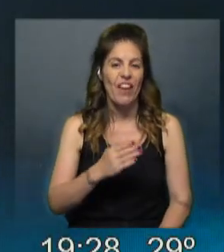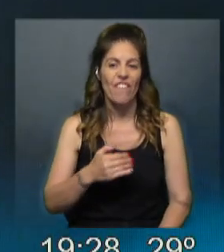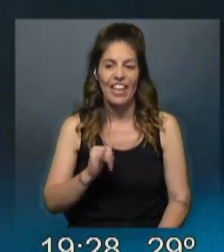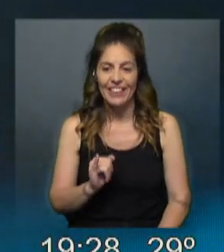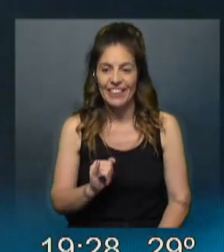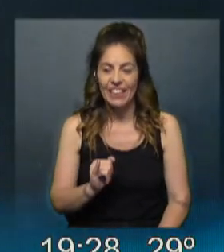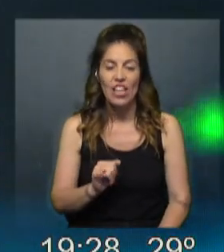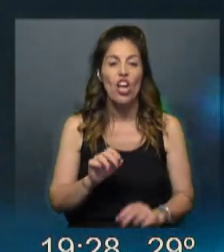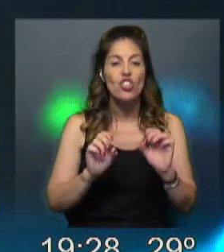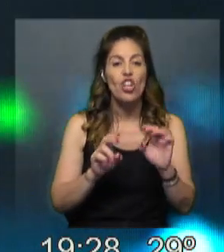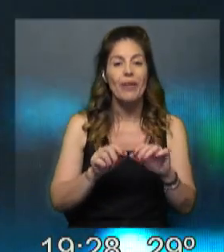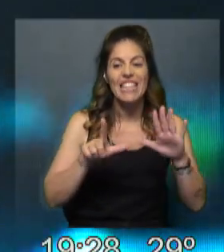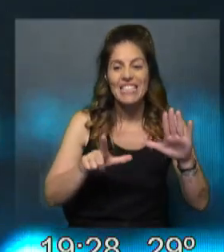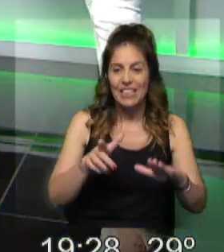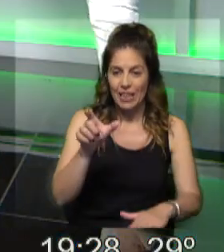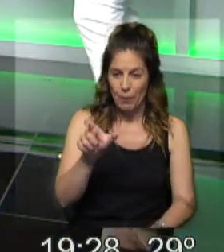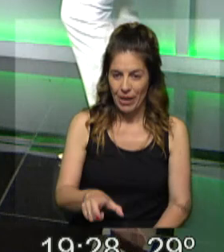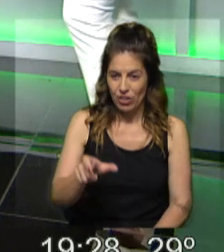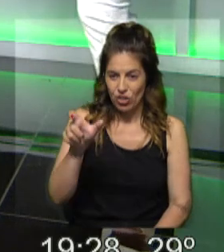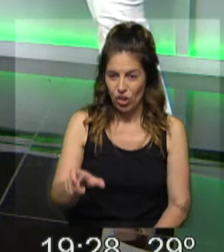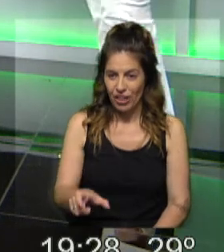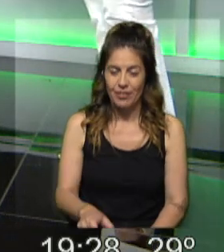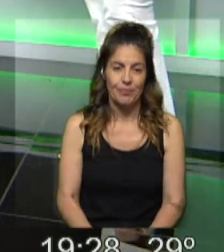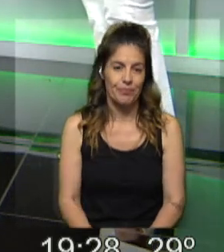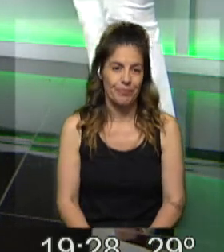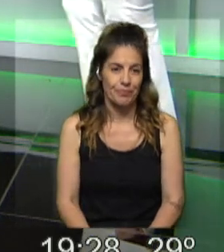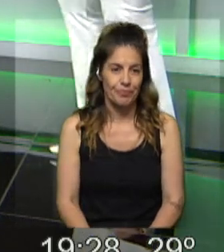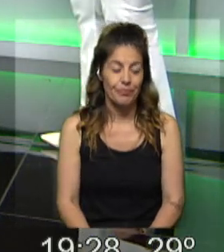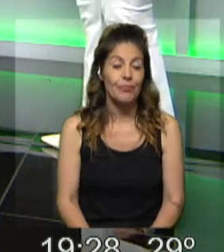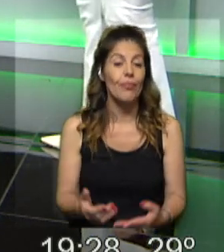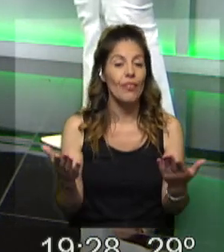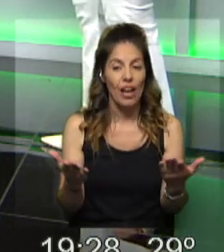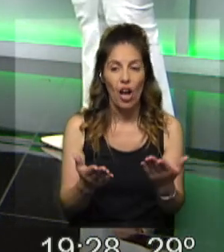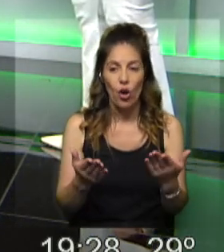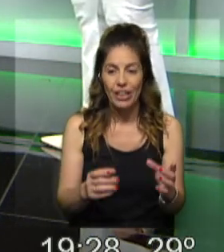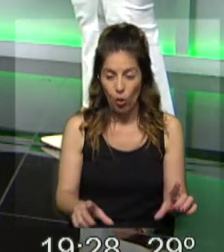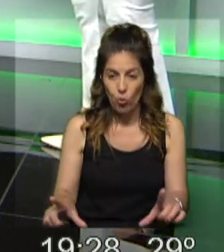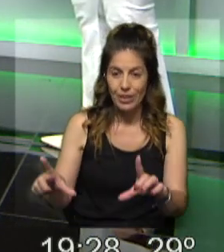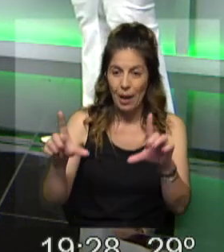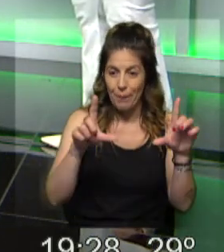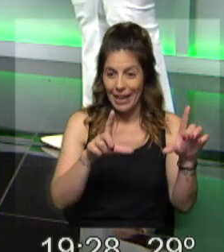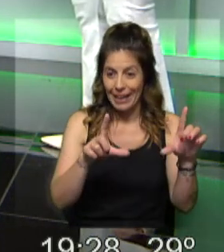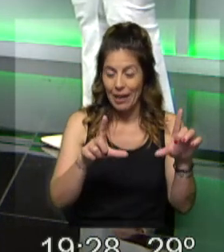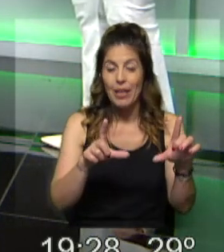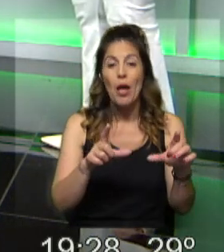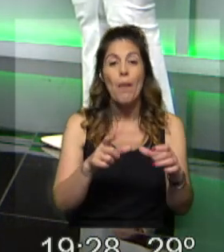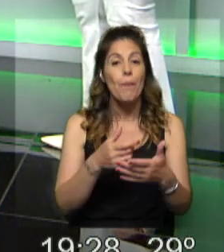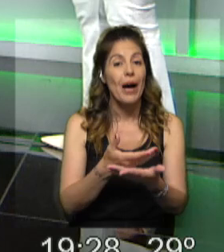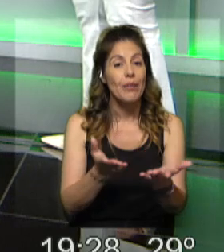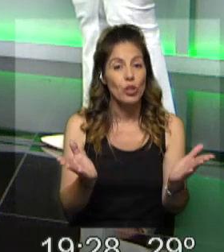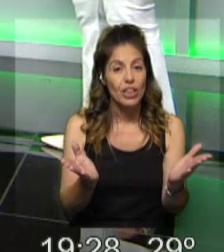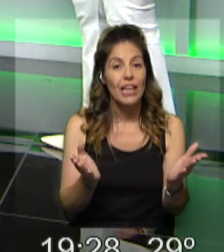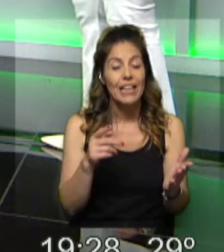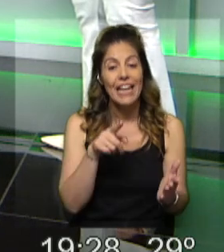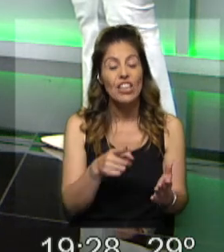solamente siete personas sí no es increíble y ahora vamos una placa más como para tratar de darle otra dimensión Y